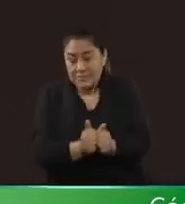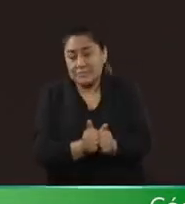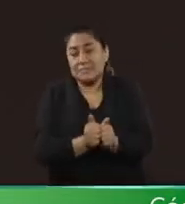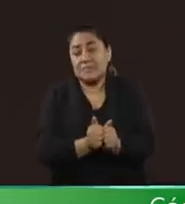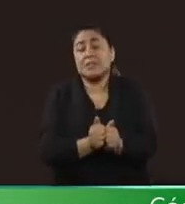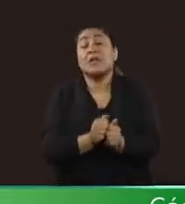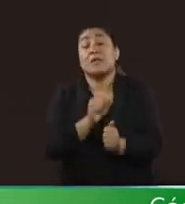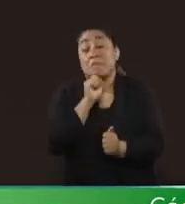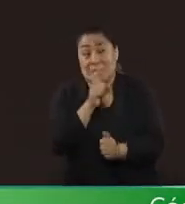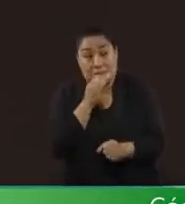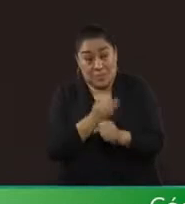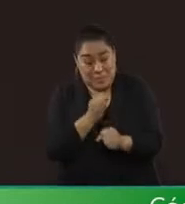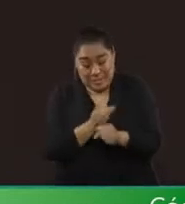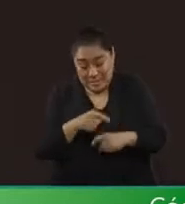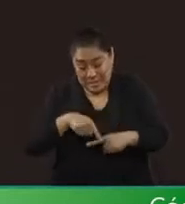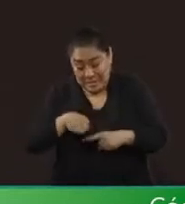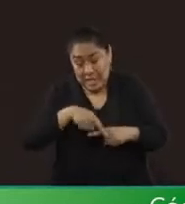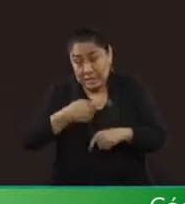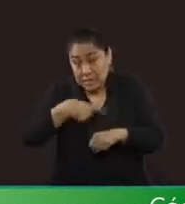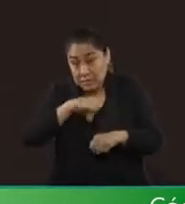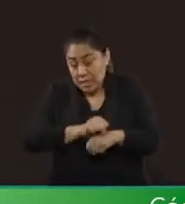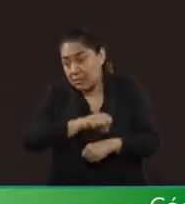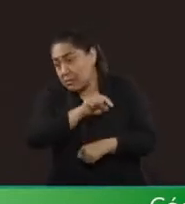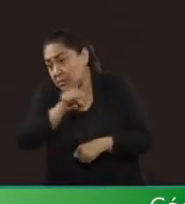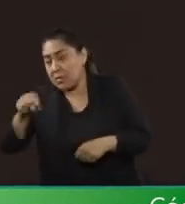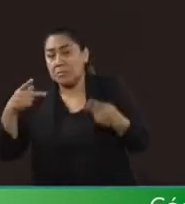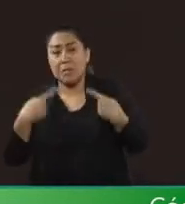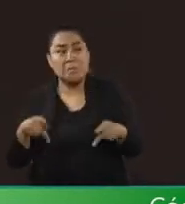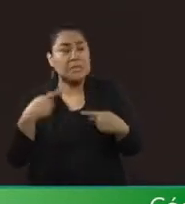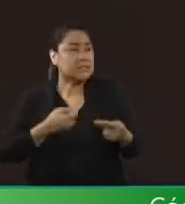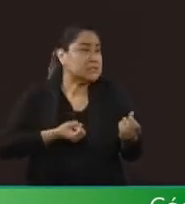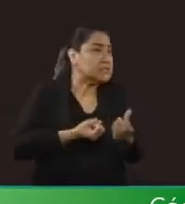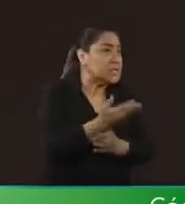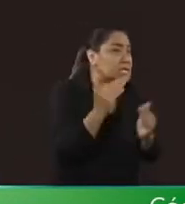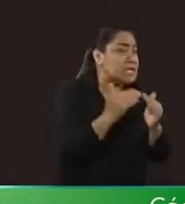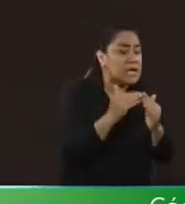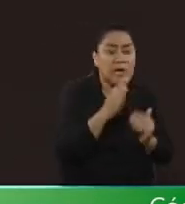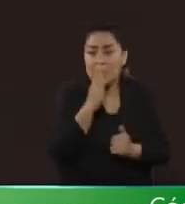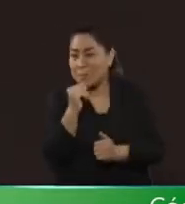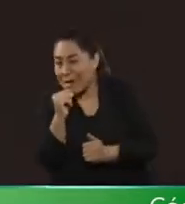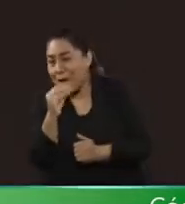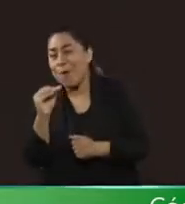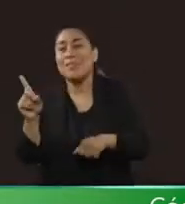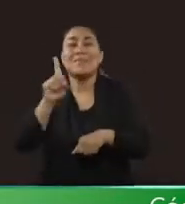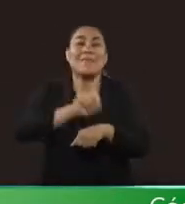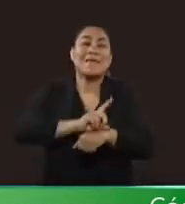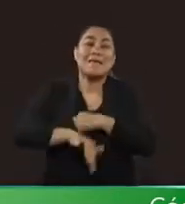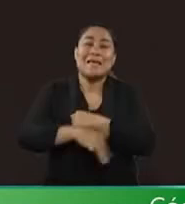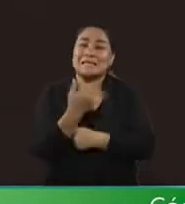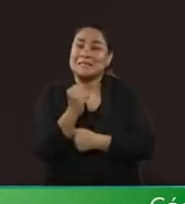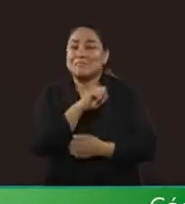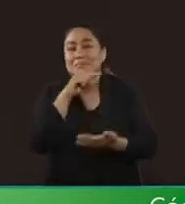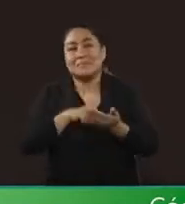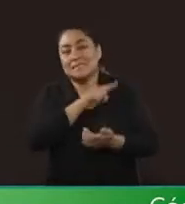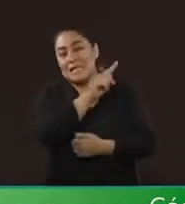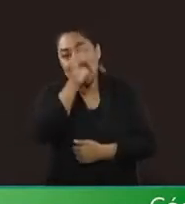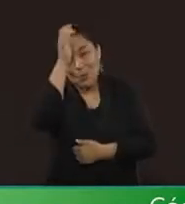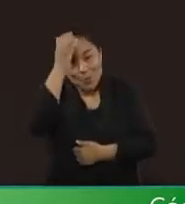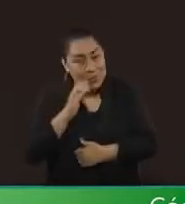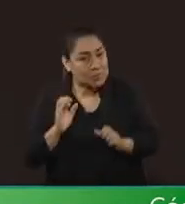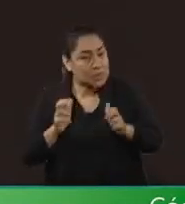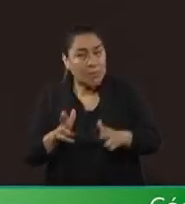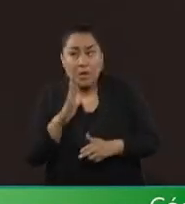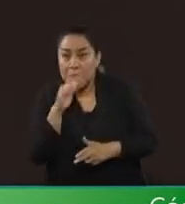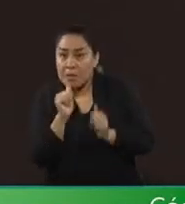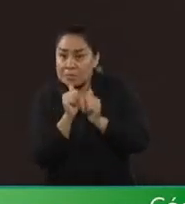seguridad cuando en esta misma semana hay gente que no puede salir de sus casas ni pudieron celebrar las fiestas patrias en Culiacán y en Chiapas?